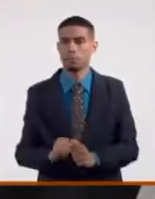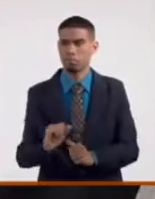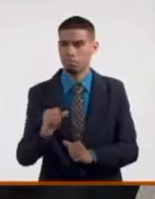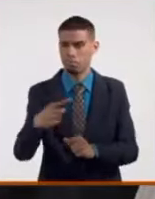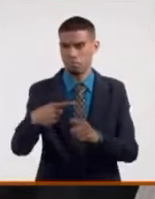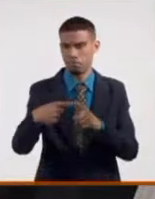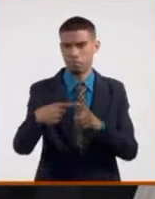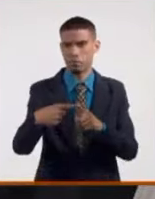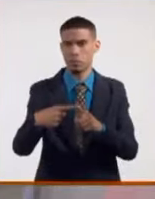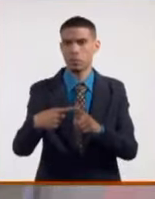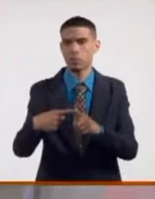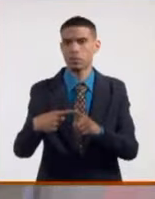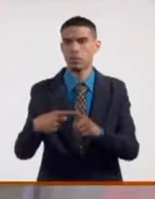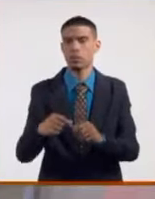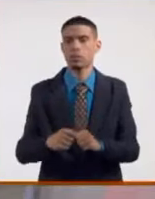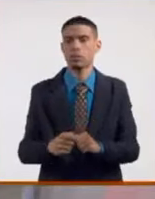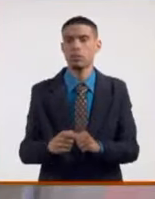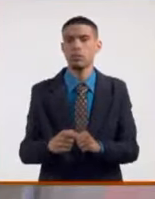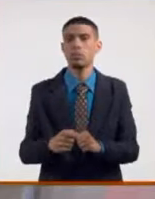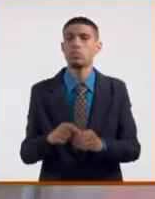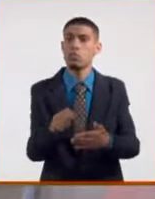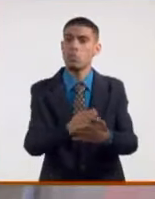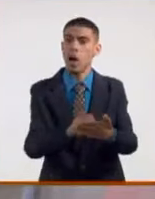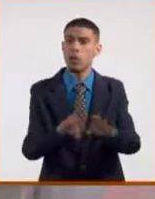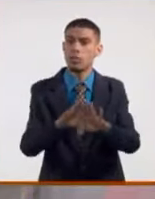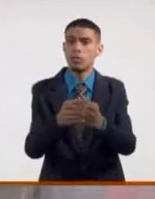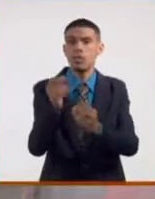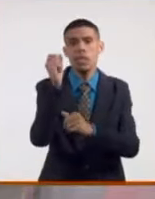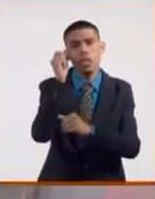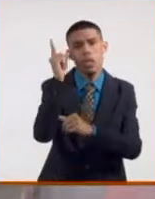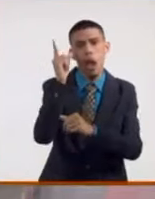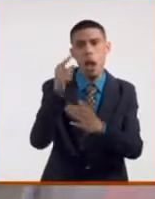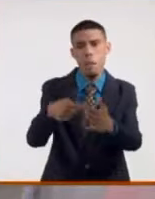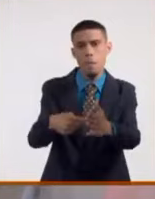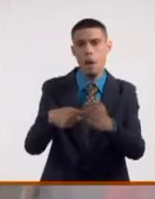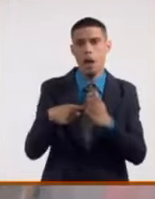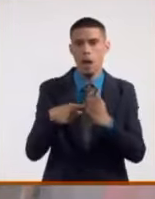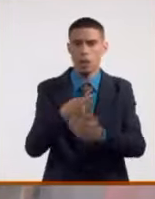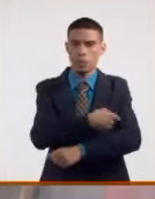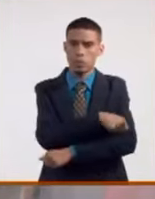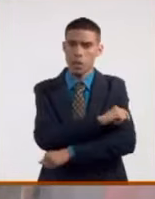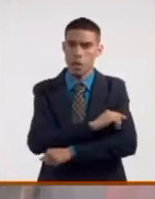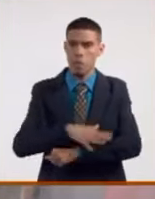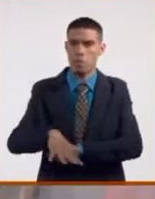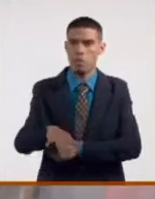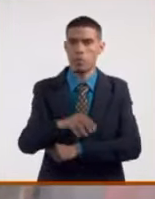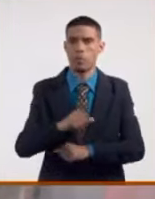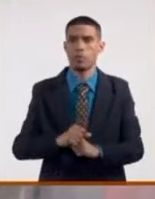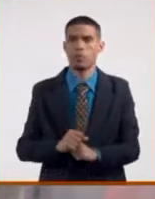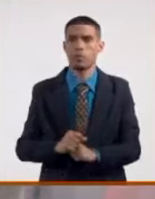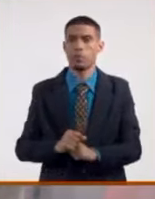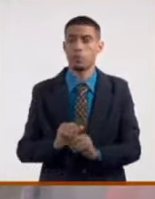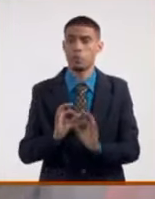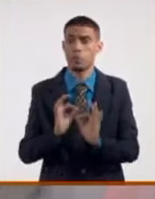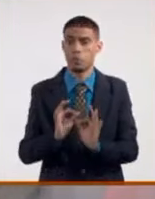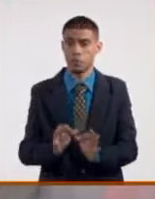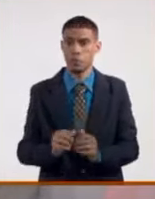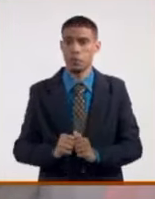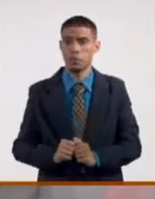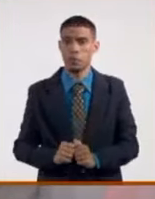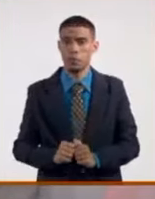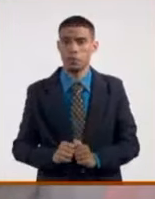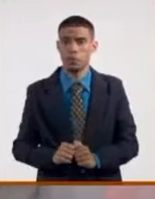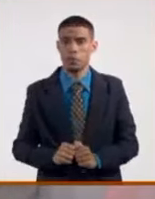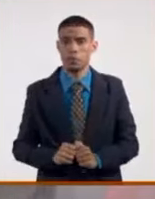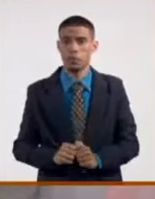primero corregir distorsiones en tiempo acorde con lo que le corresponde hac un país como el nuestro sometido una erra económica como ya